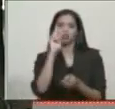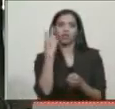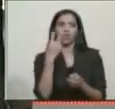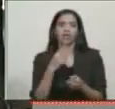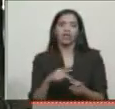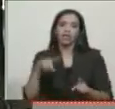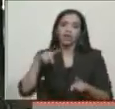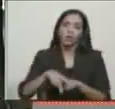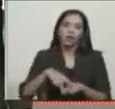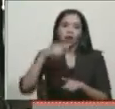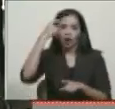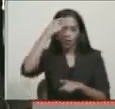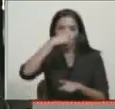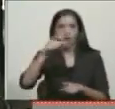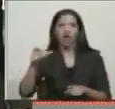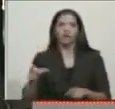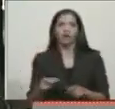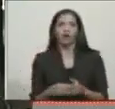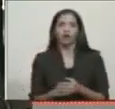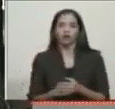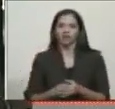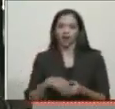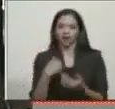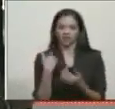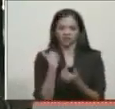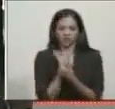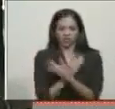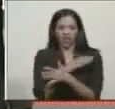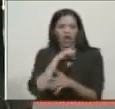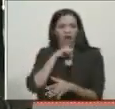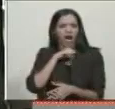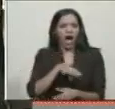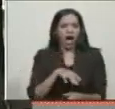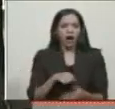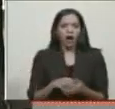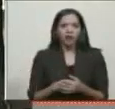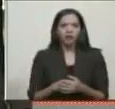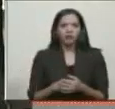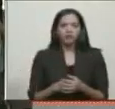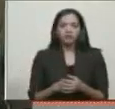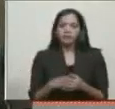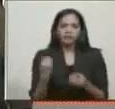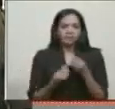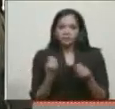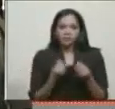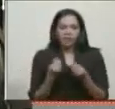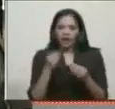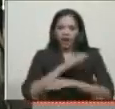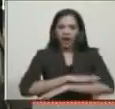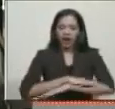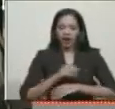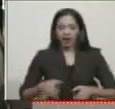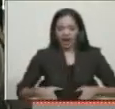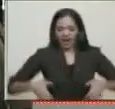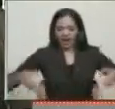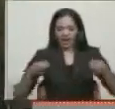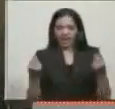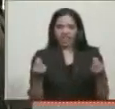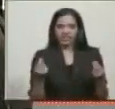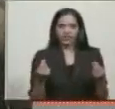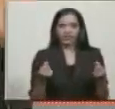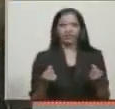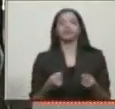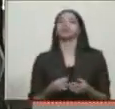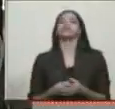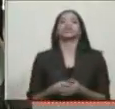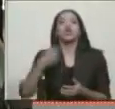pueblo. Lo trataron con desprecio, lo trataron nada más o utilizaron ese puesto para enriquecerse. Y el